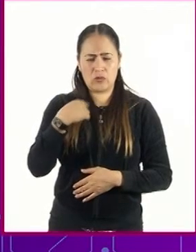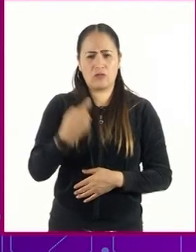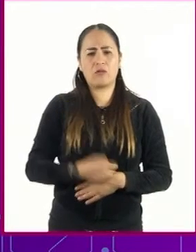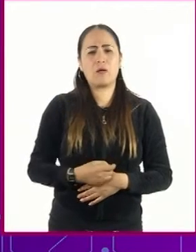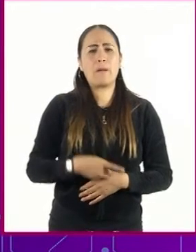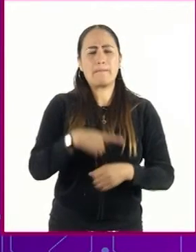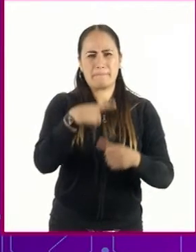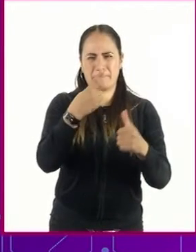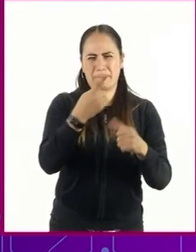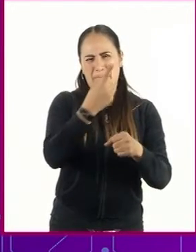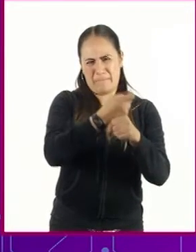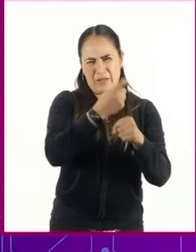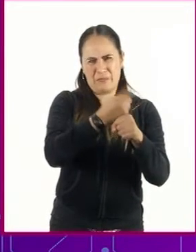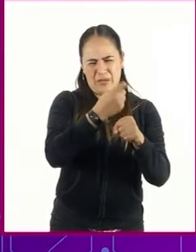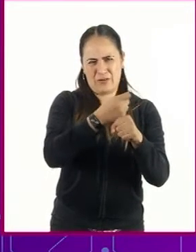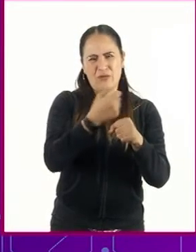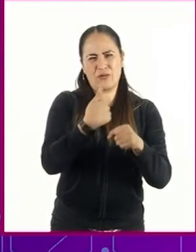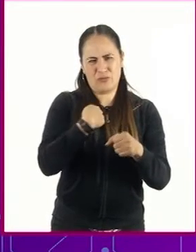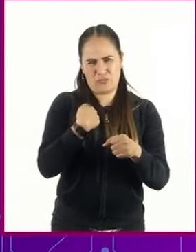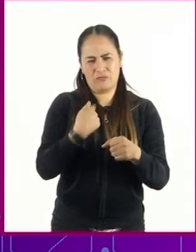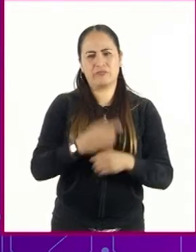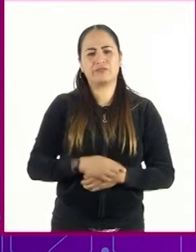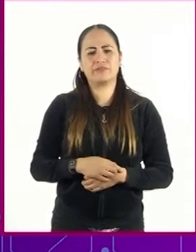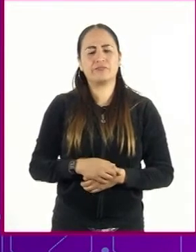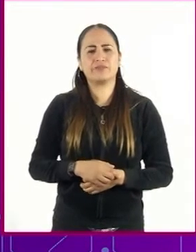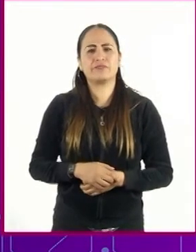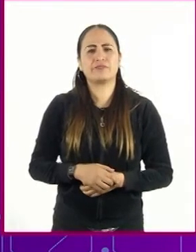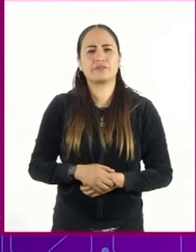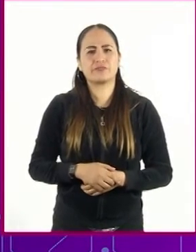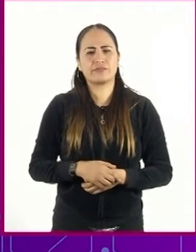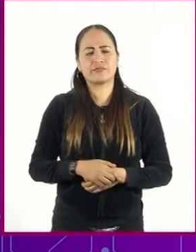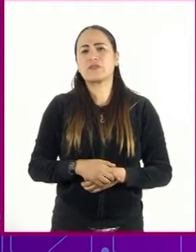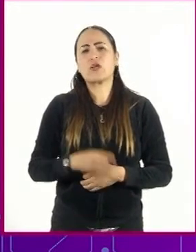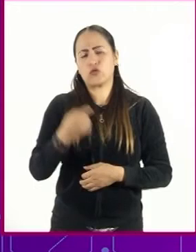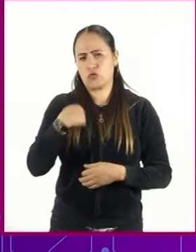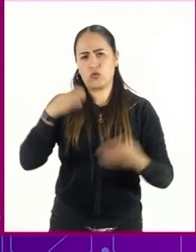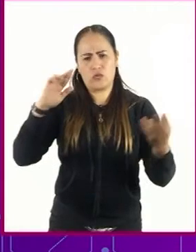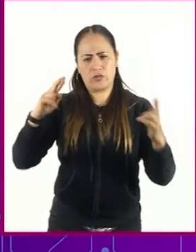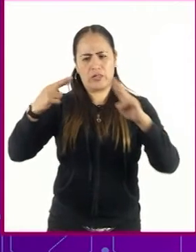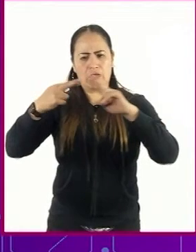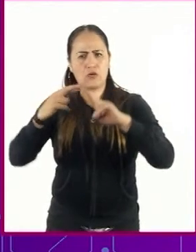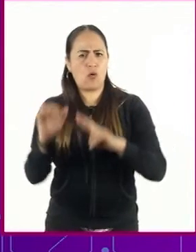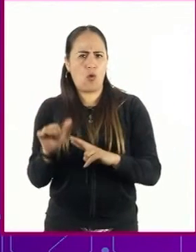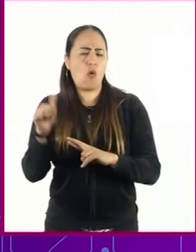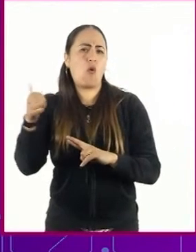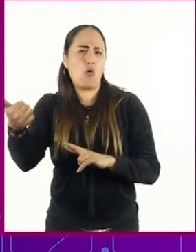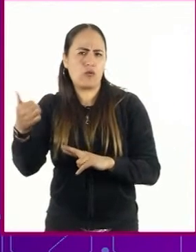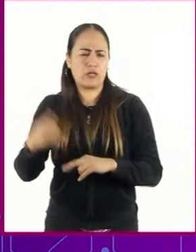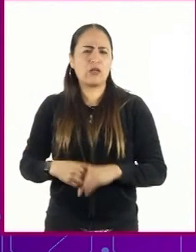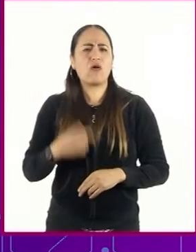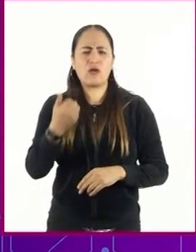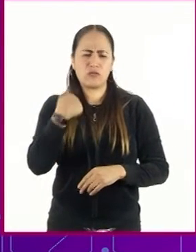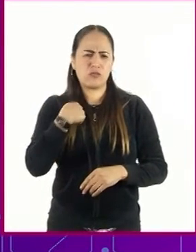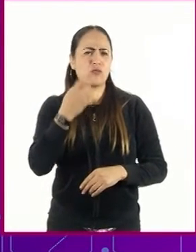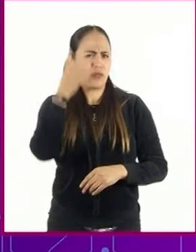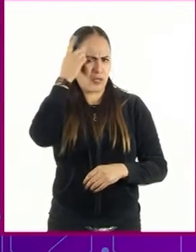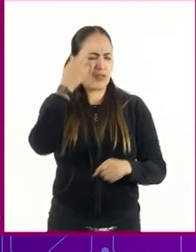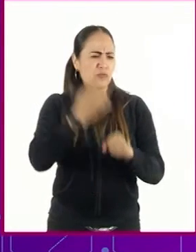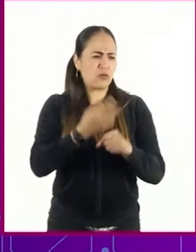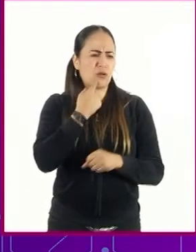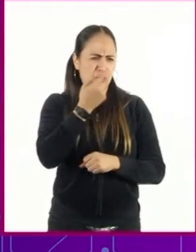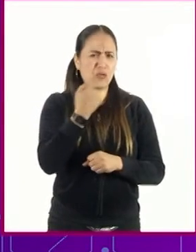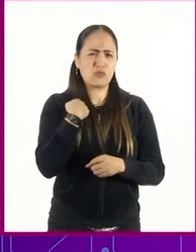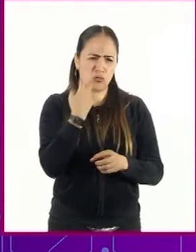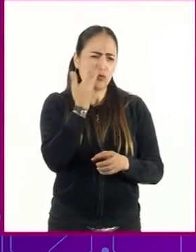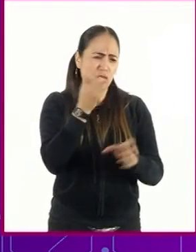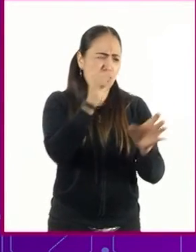de primaria, yo soy de otra religión, de hecho, y le pregunté al director que yo quería estar en esa escuela y él me dijo, no, aquí